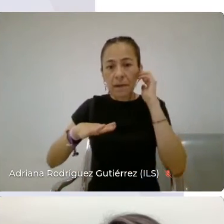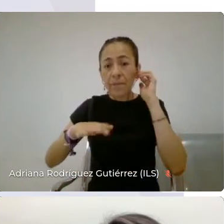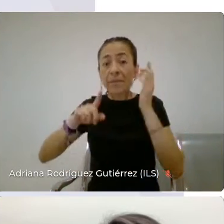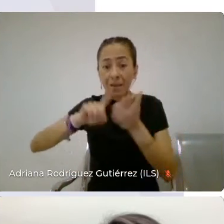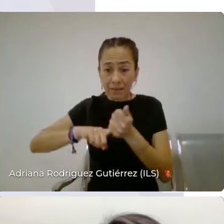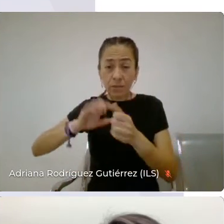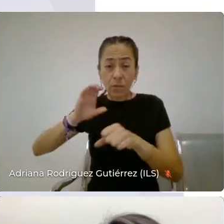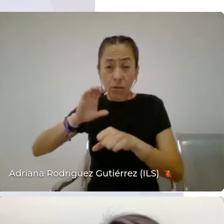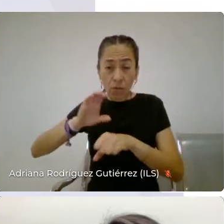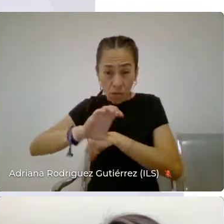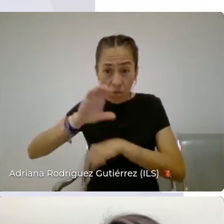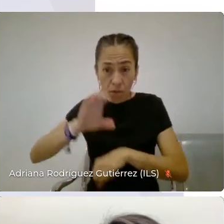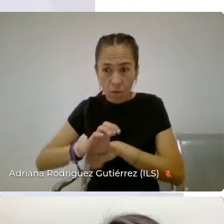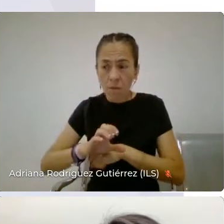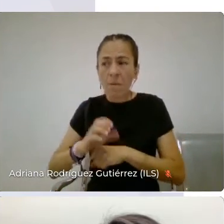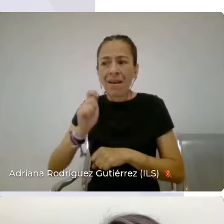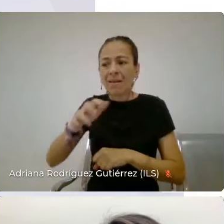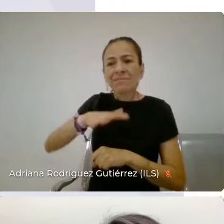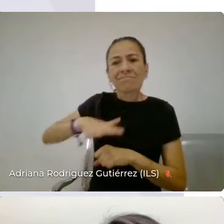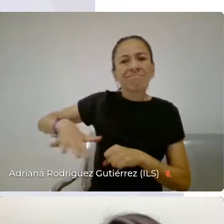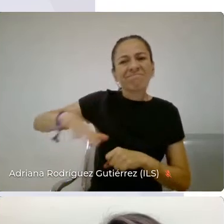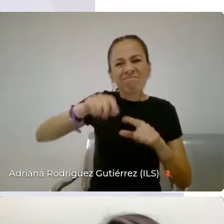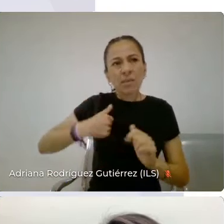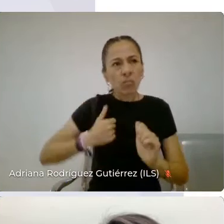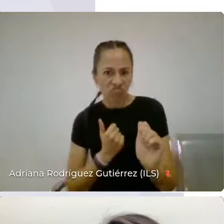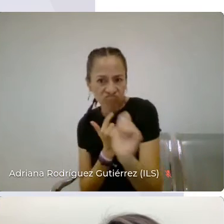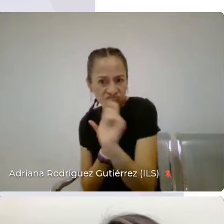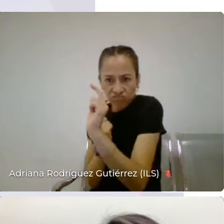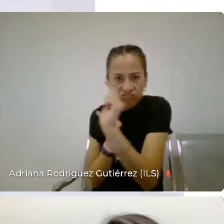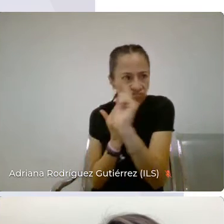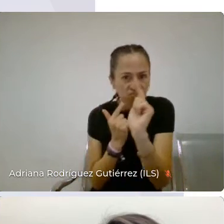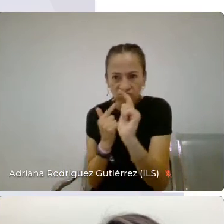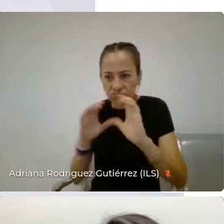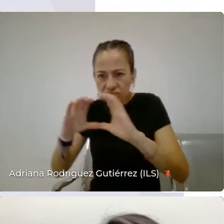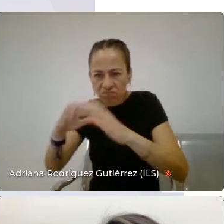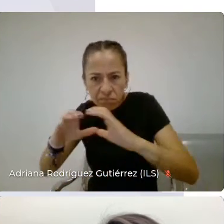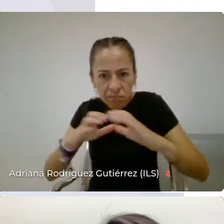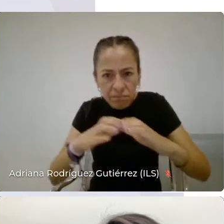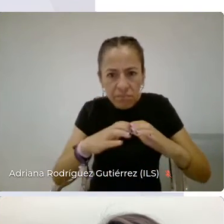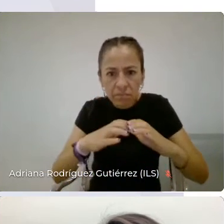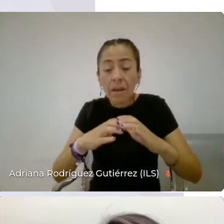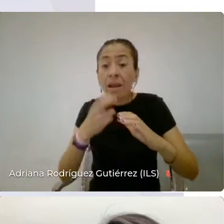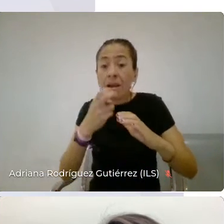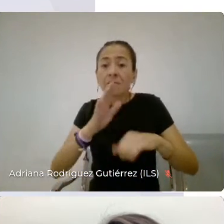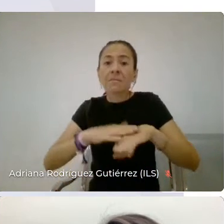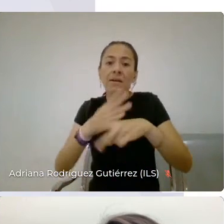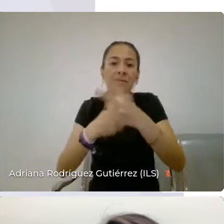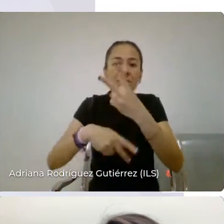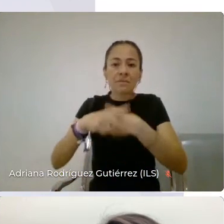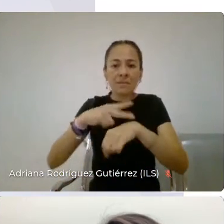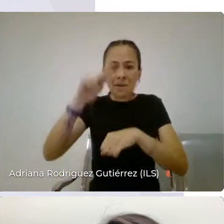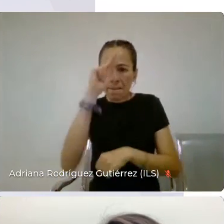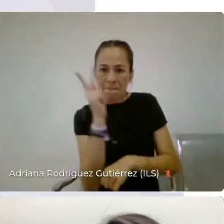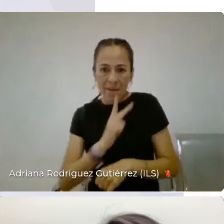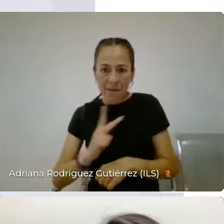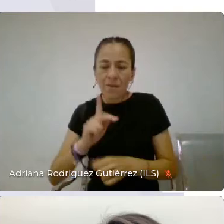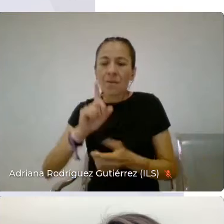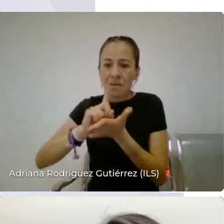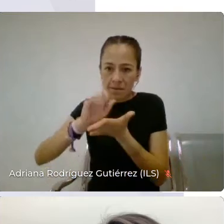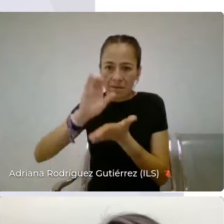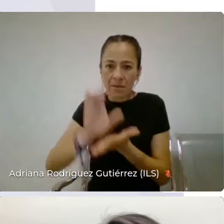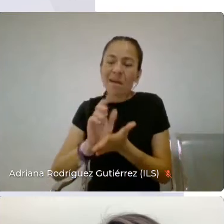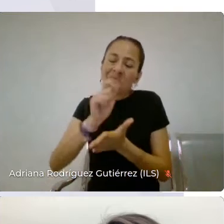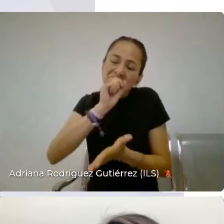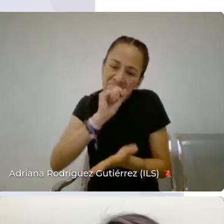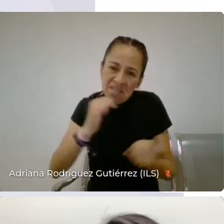ha llevado a incrementar la cantidad de personas en discapacidad por efectos de la violencia, ¿cierto?